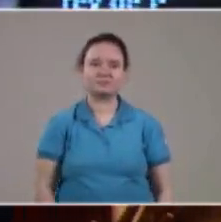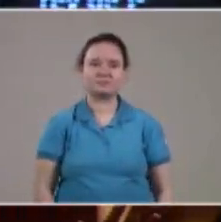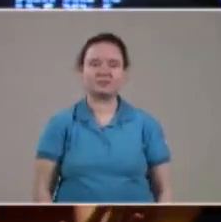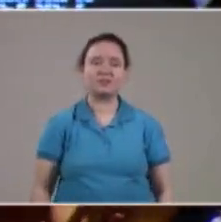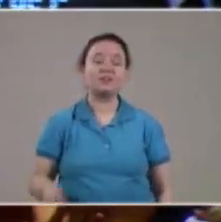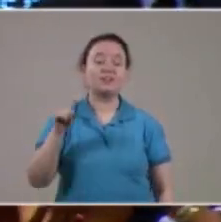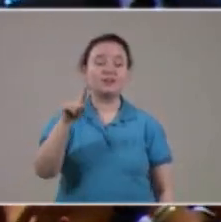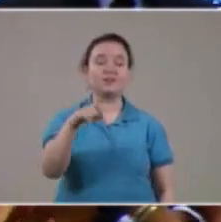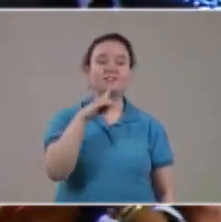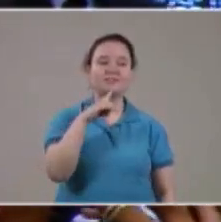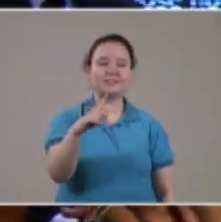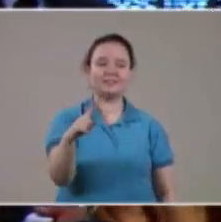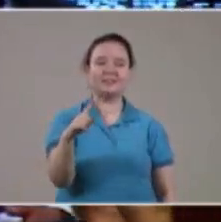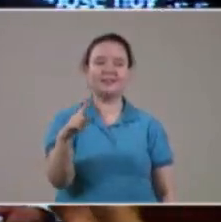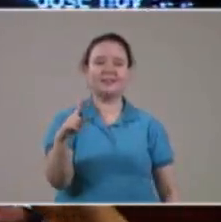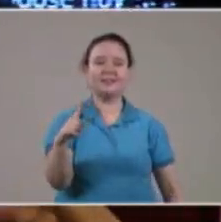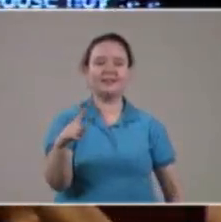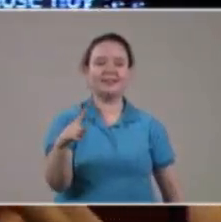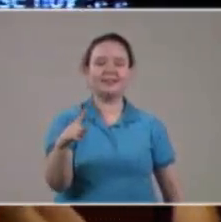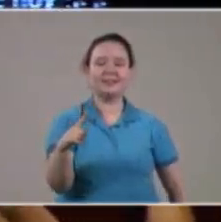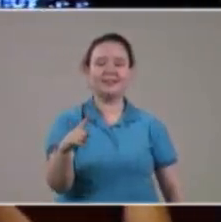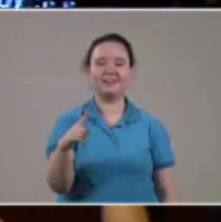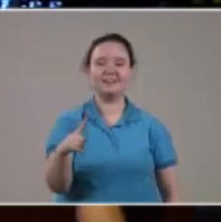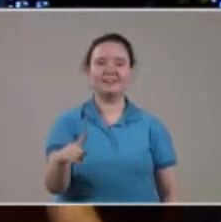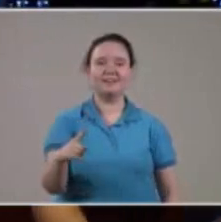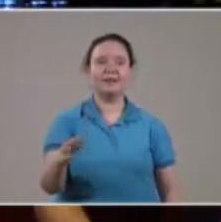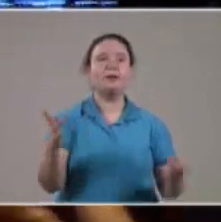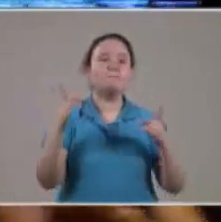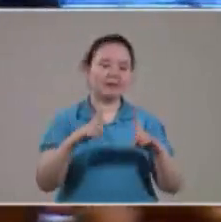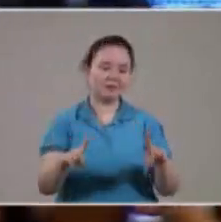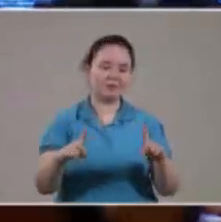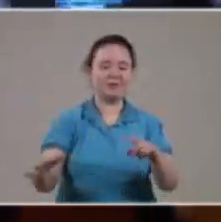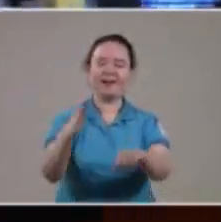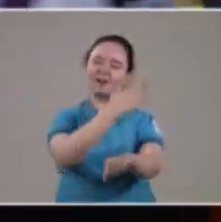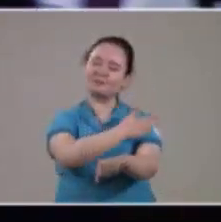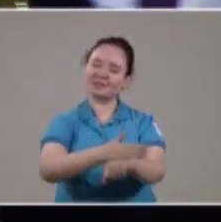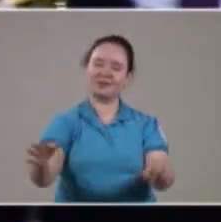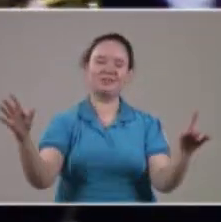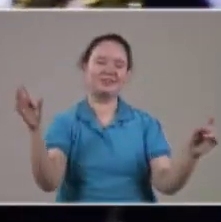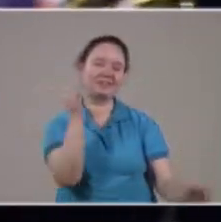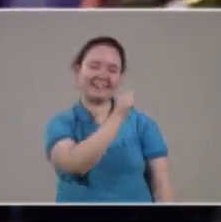Y te voy a decir cómo. Pero vamos a cantar otra vez.